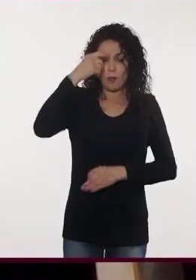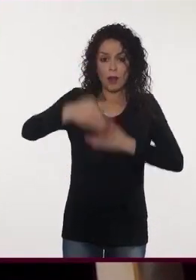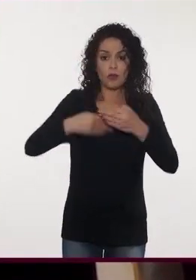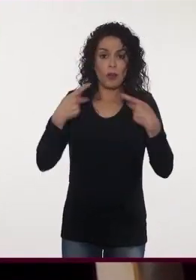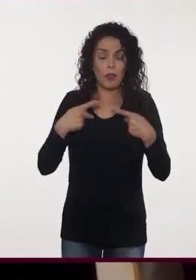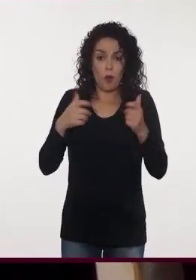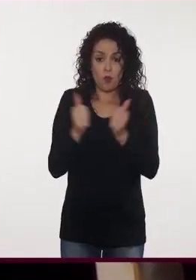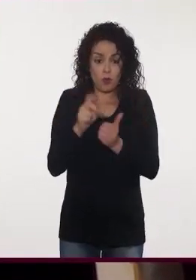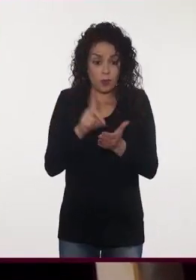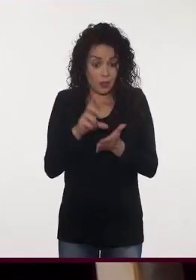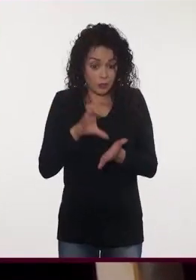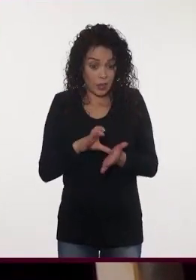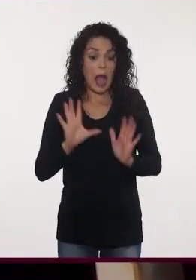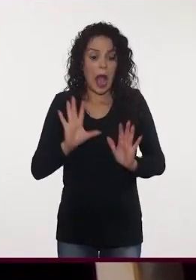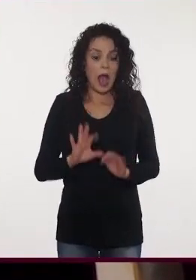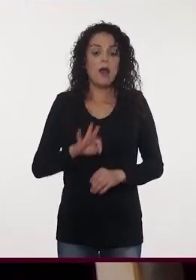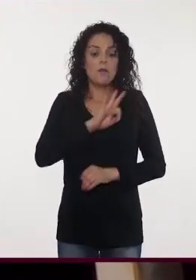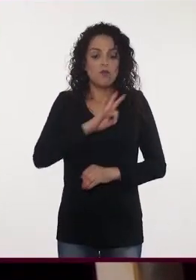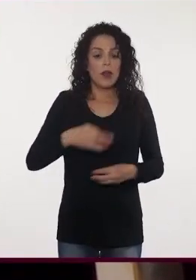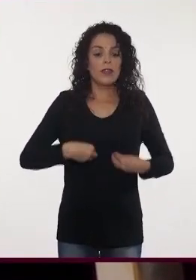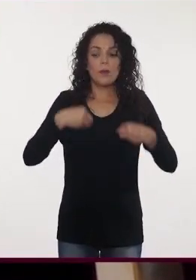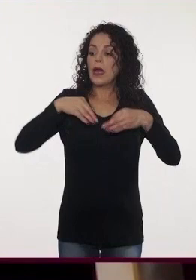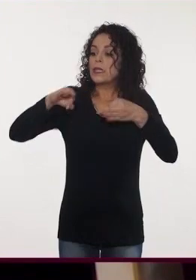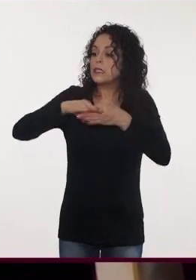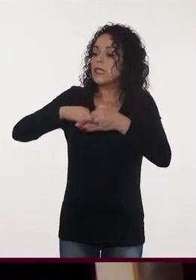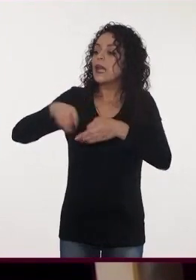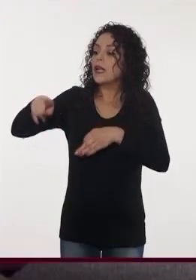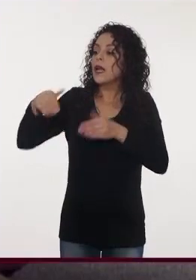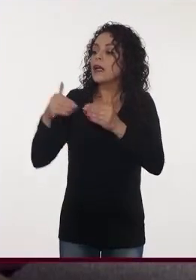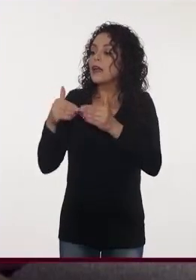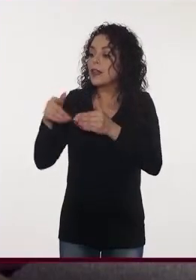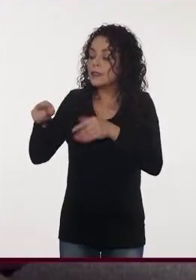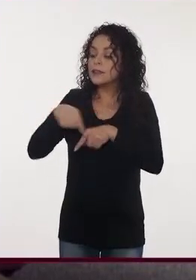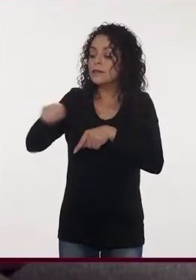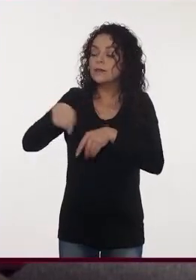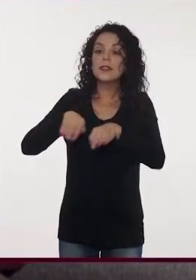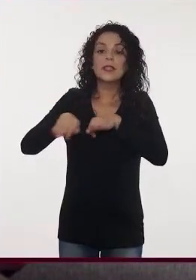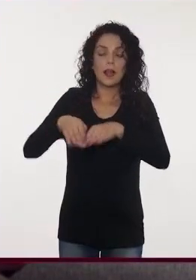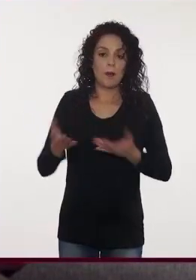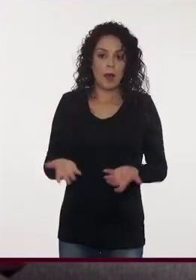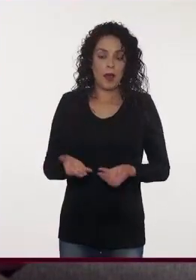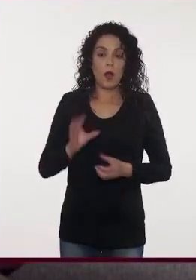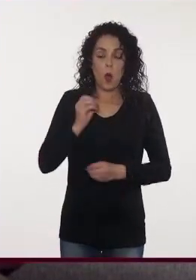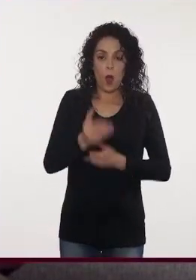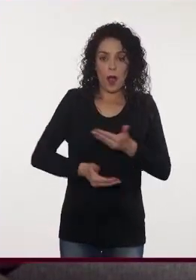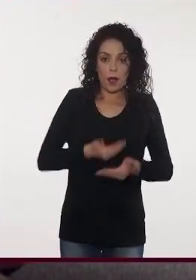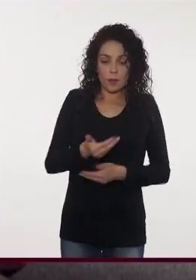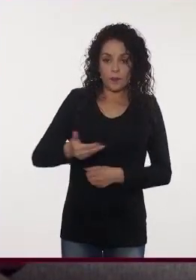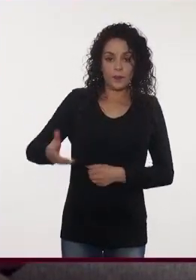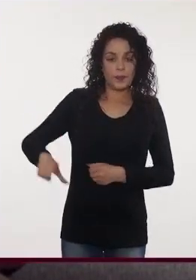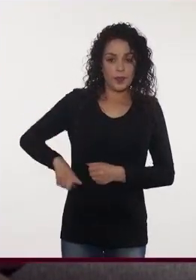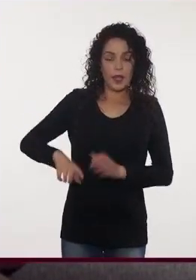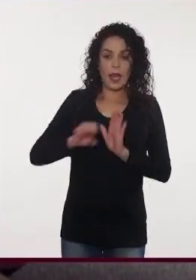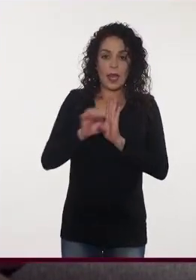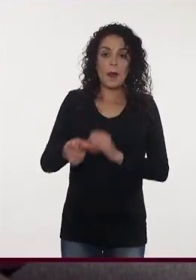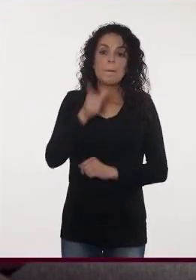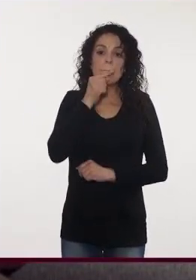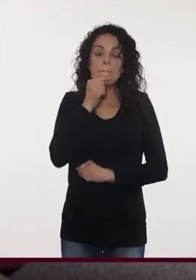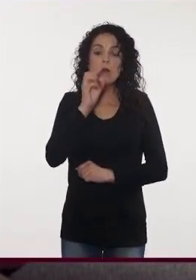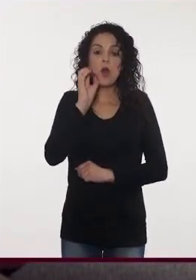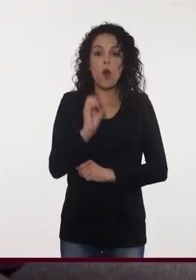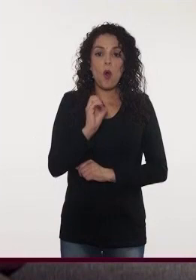con discapacidad vivan cerca de sus centros de trabajo. Que los servidores públicos como policías y guardias